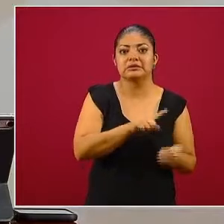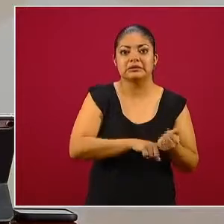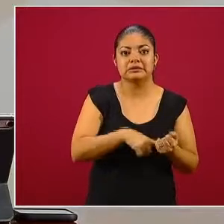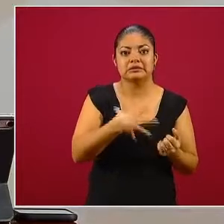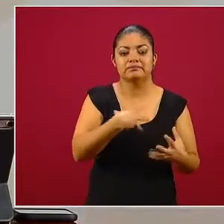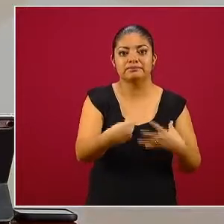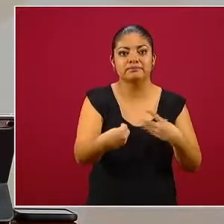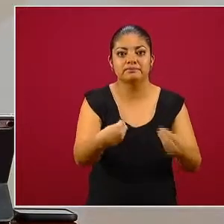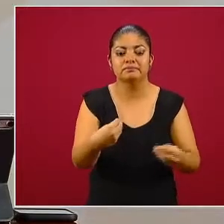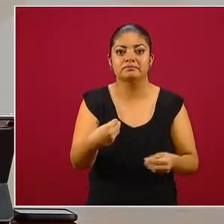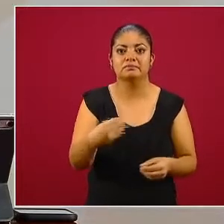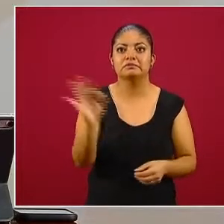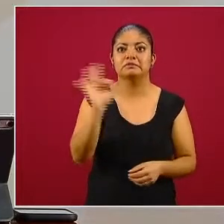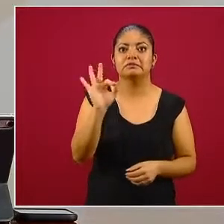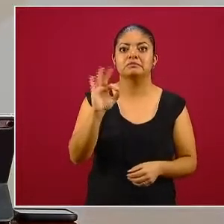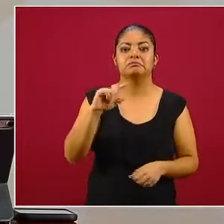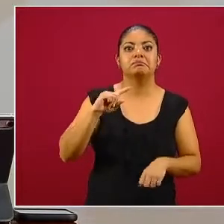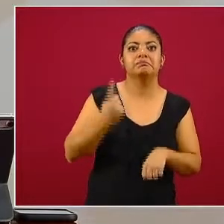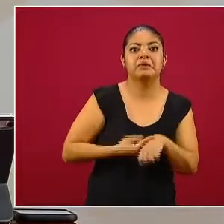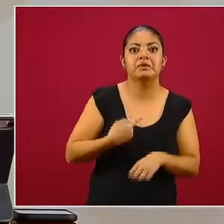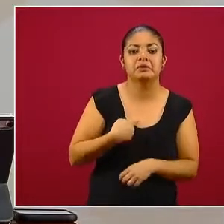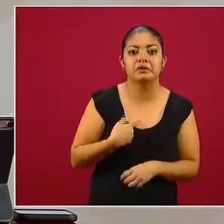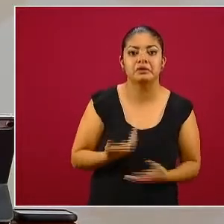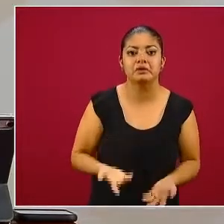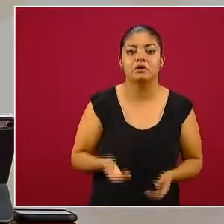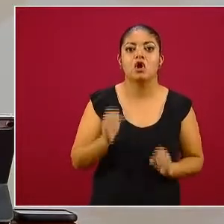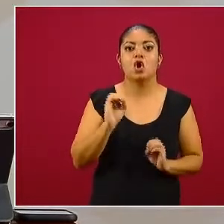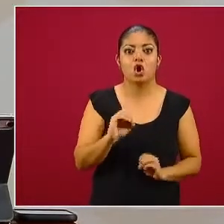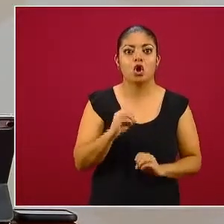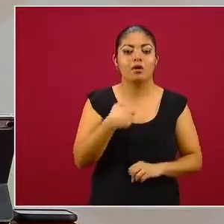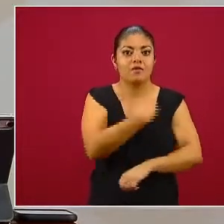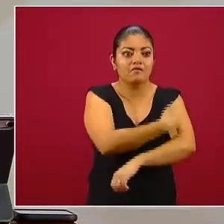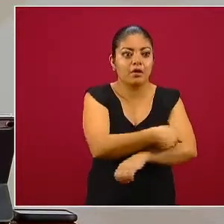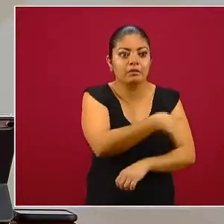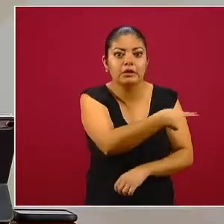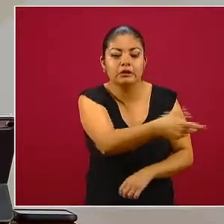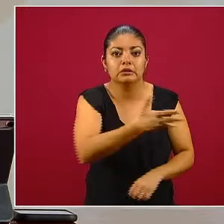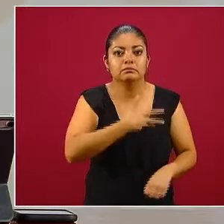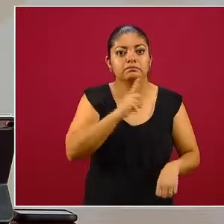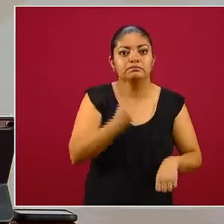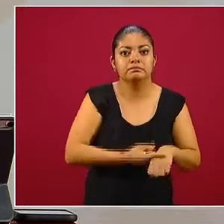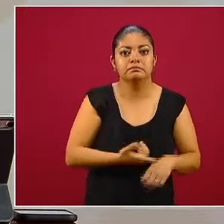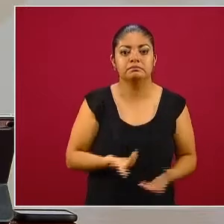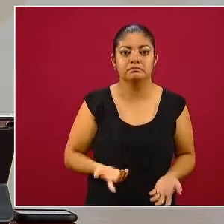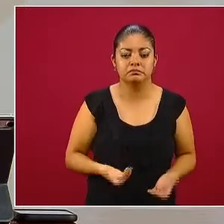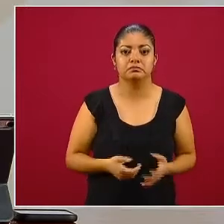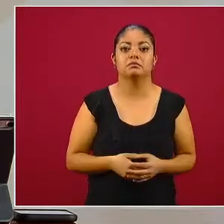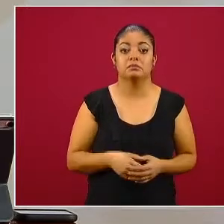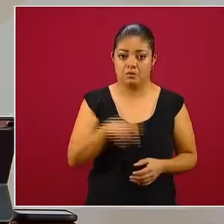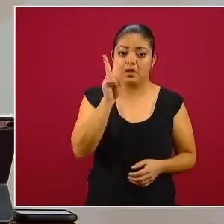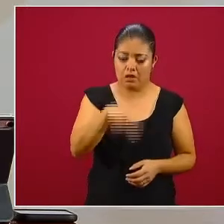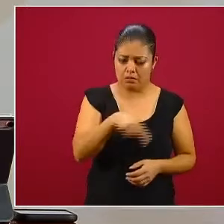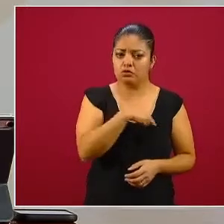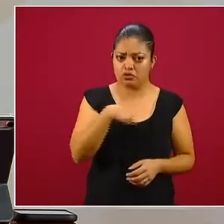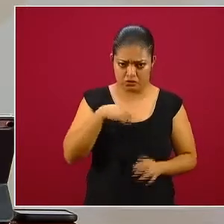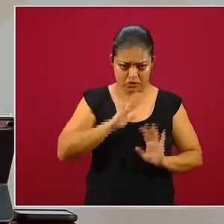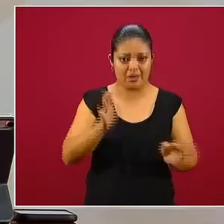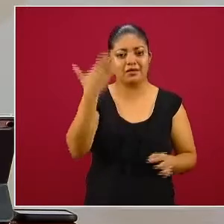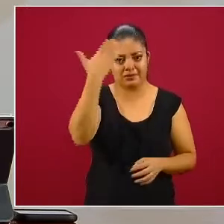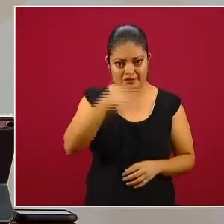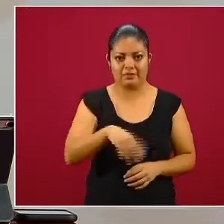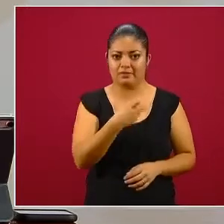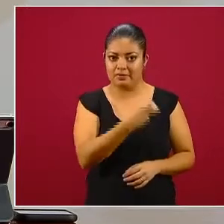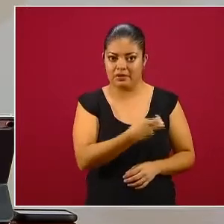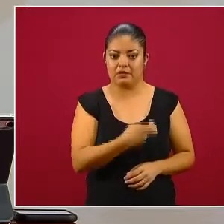epidemia, de sufrir la enfermedad o de que sus seres queridos la sufran. Estamos conscientes de eso. ¿Por